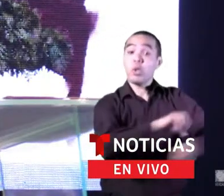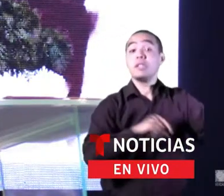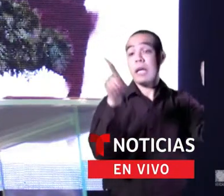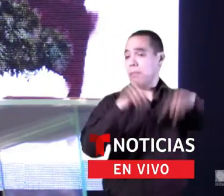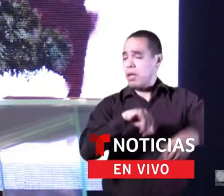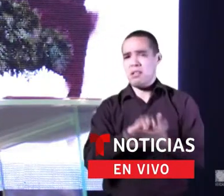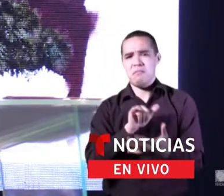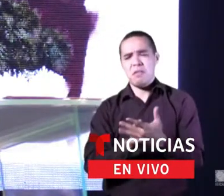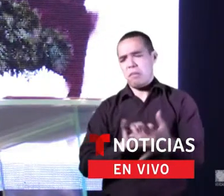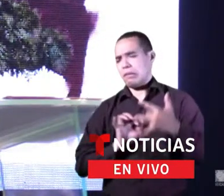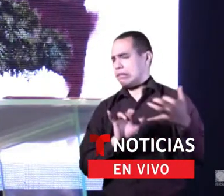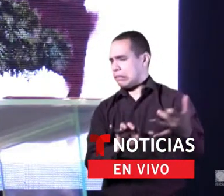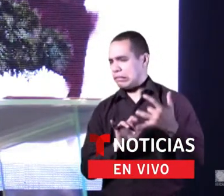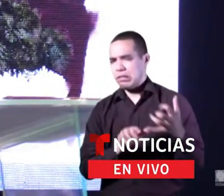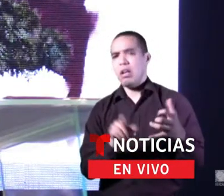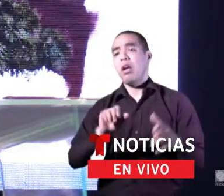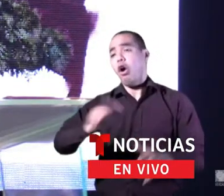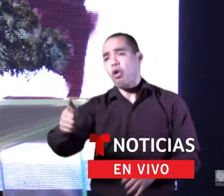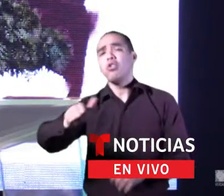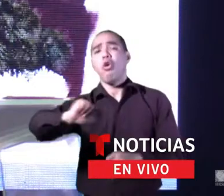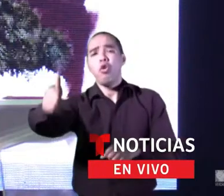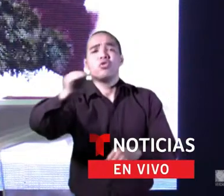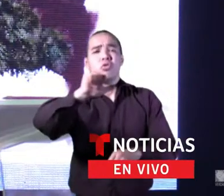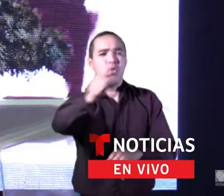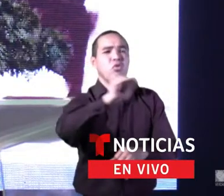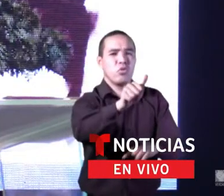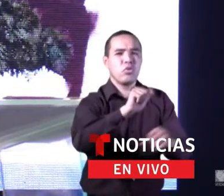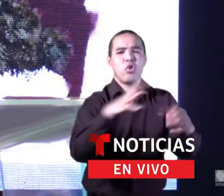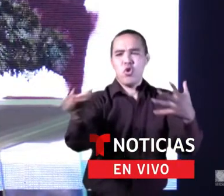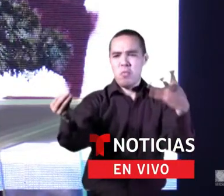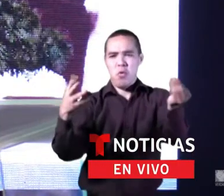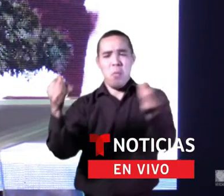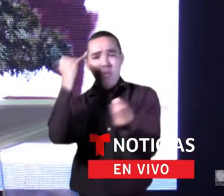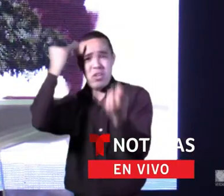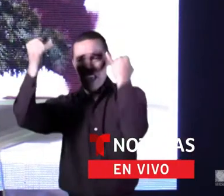inundando a colombia en un baño de sangre